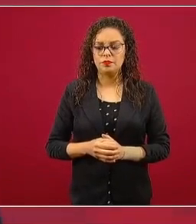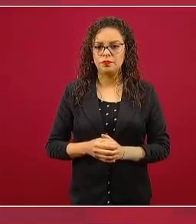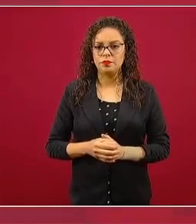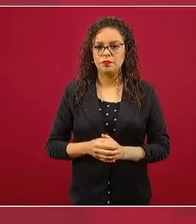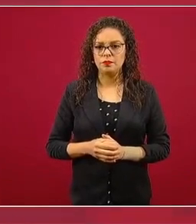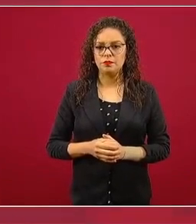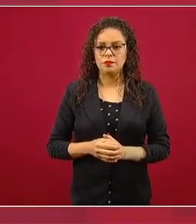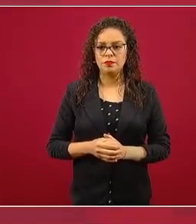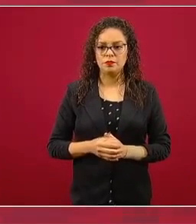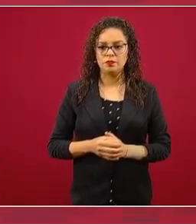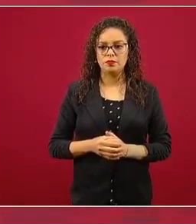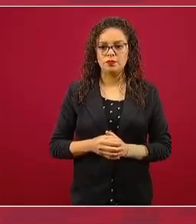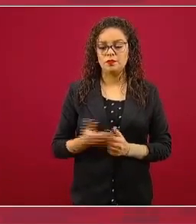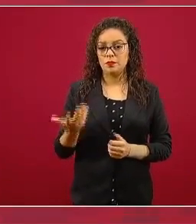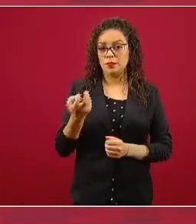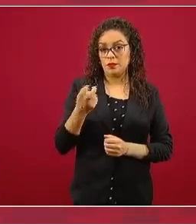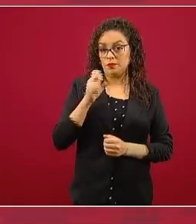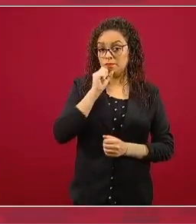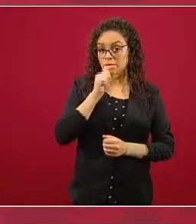que quería